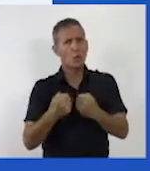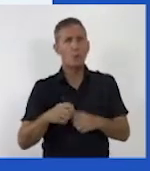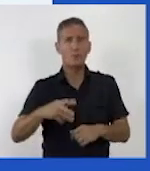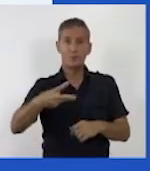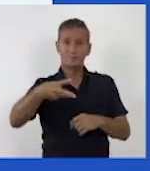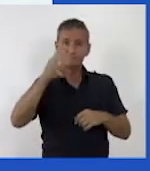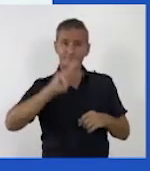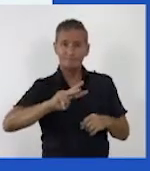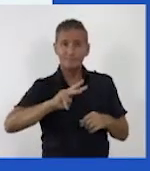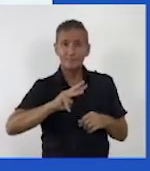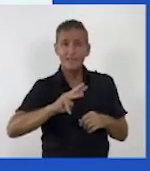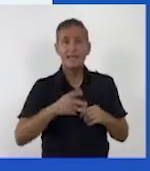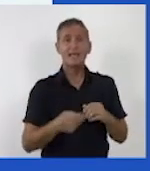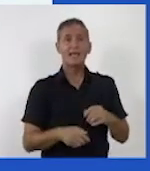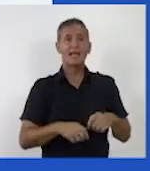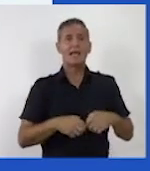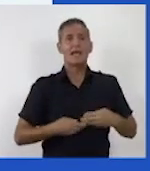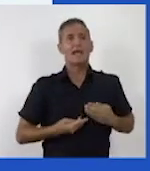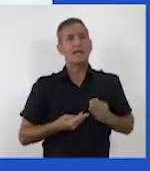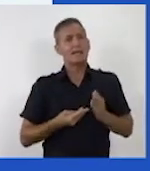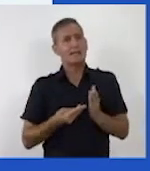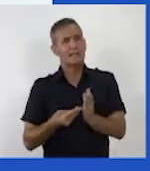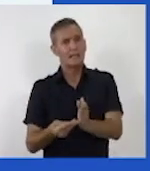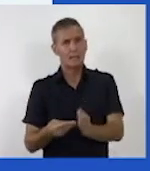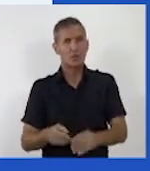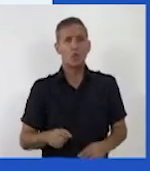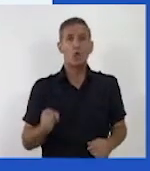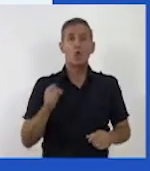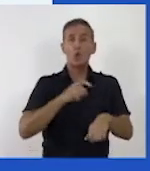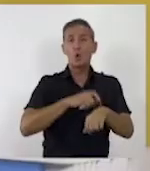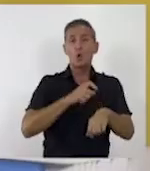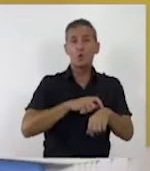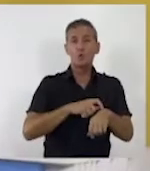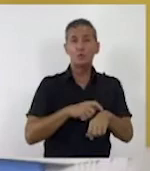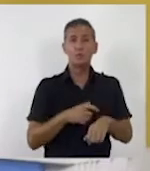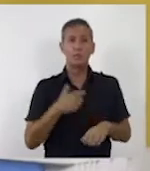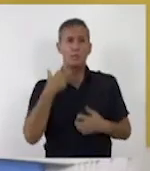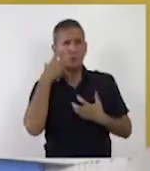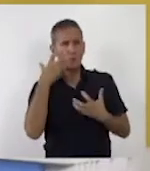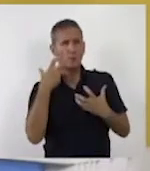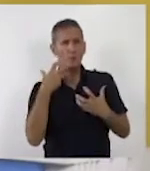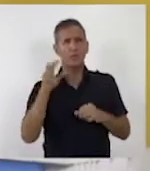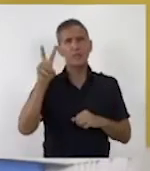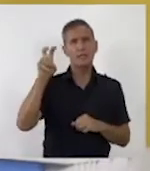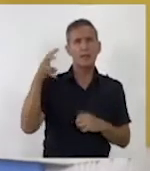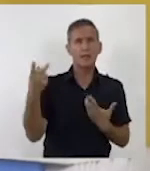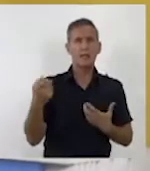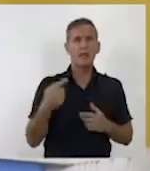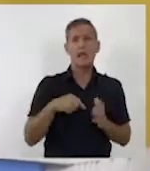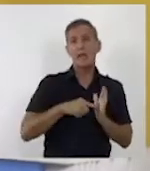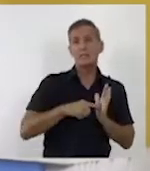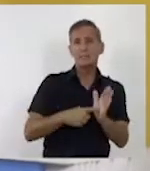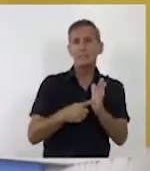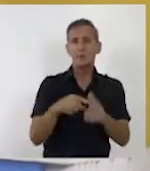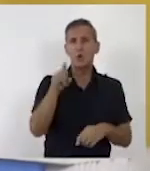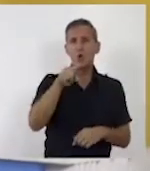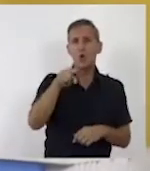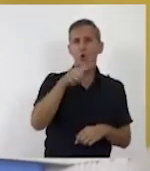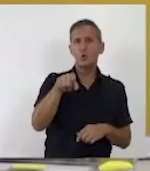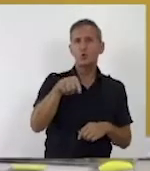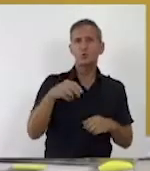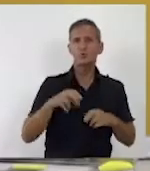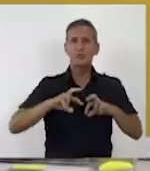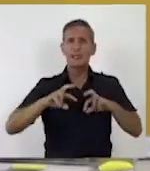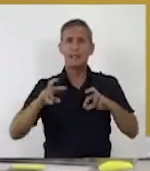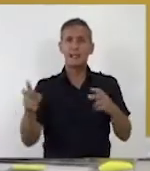tercera regalo bueno pues los tiempos fundamentales del verbo y aquí le estamos recomendando que ustedes vuelvan